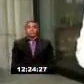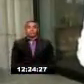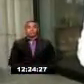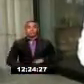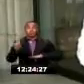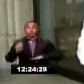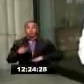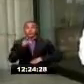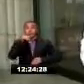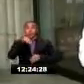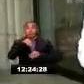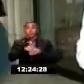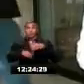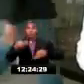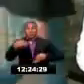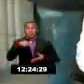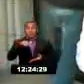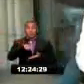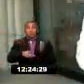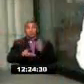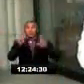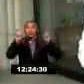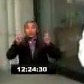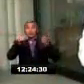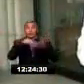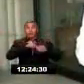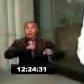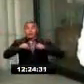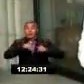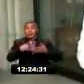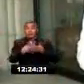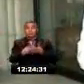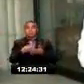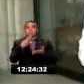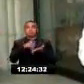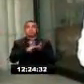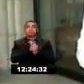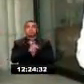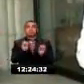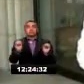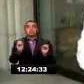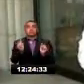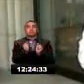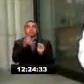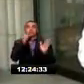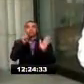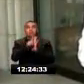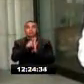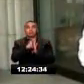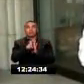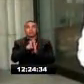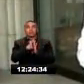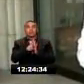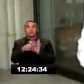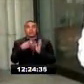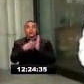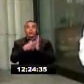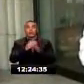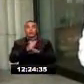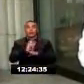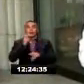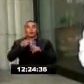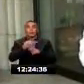los jueces que integran el Tribunal Penal que llevan a cabo esta diligencia no han sido notificados con la demanda de recusación presentada por la